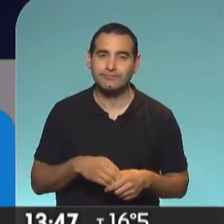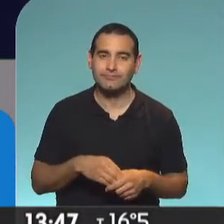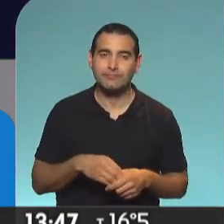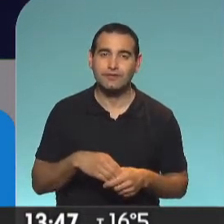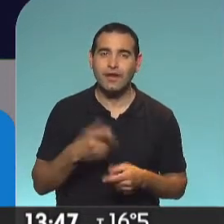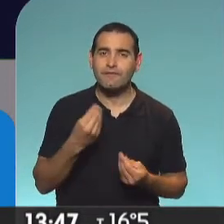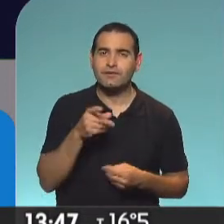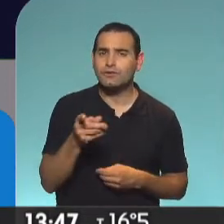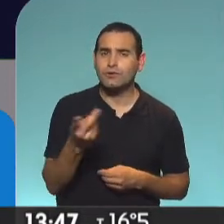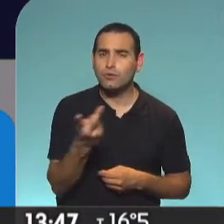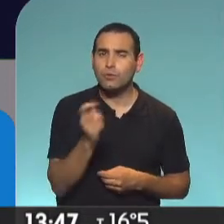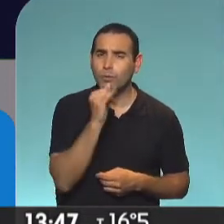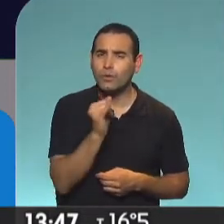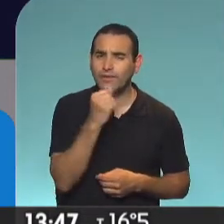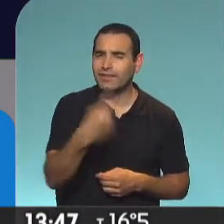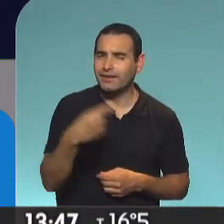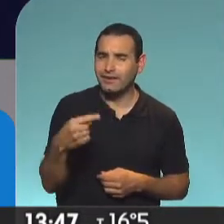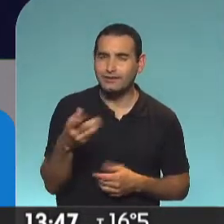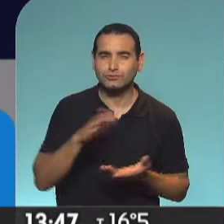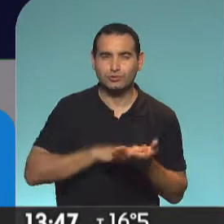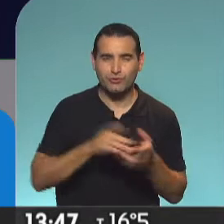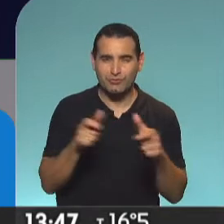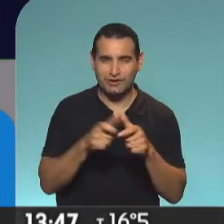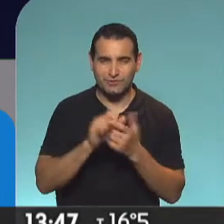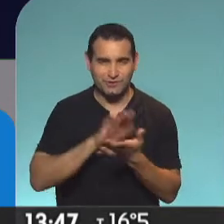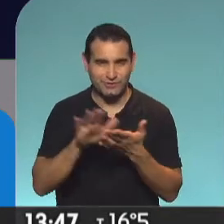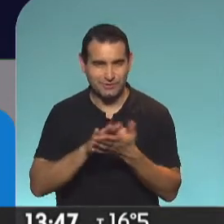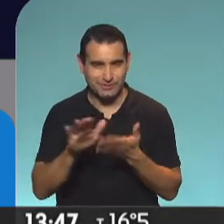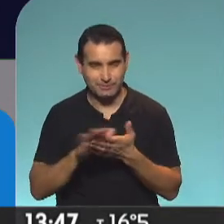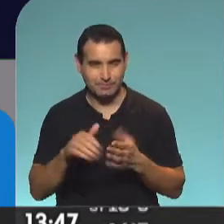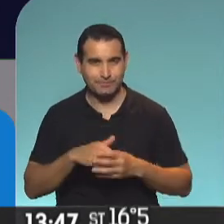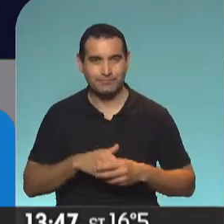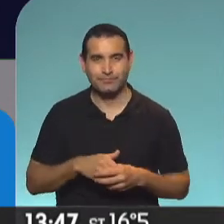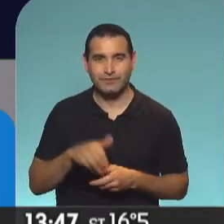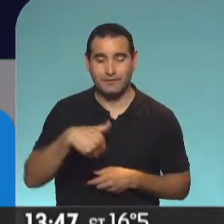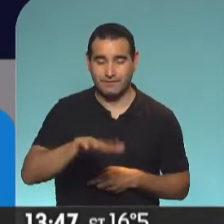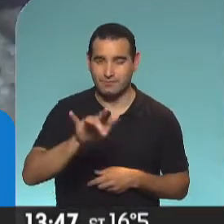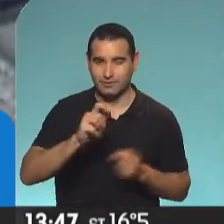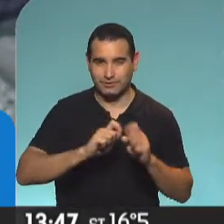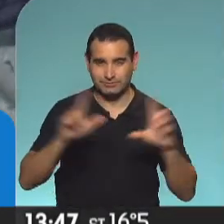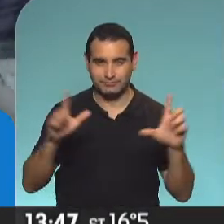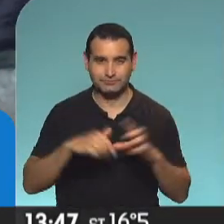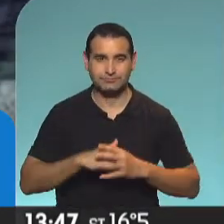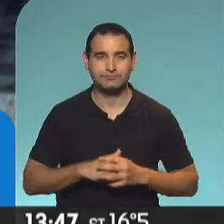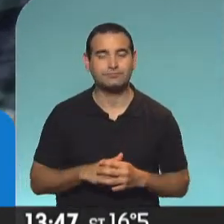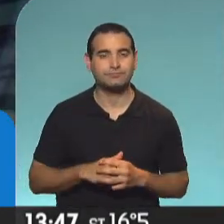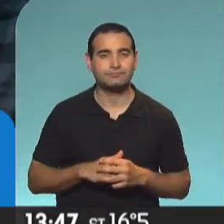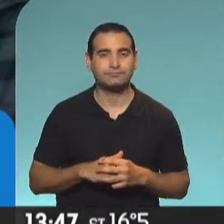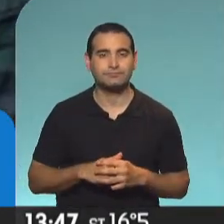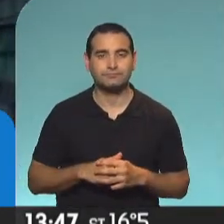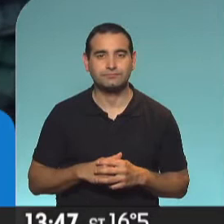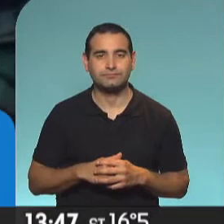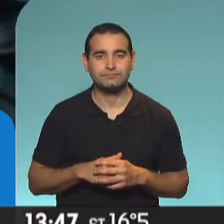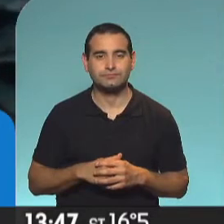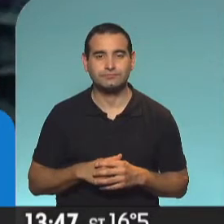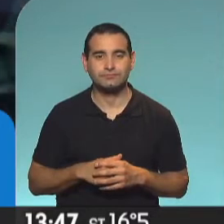qué contaban ellos, los protagonistas de Corazón Loco, en tiempos de promoción de la película que se estrena este miércoles. De la bigamia y